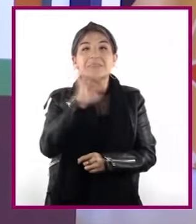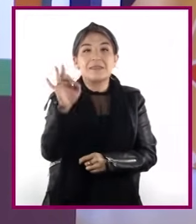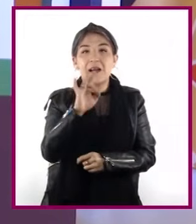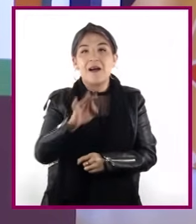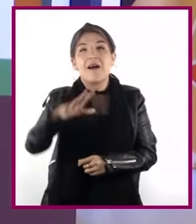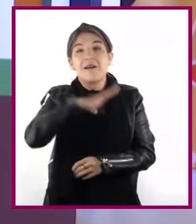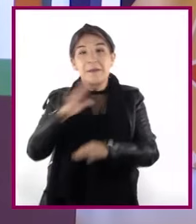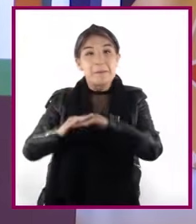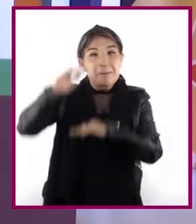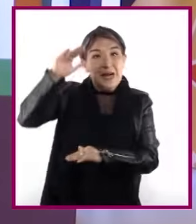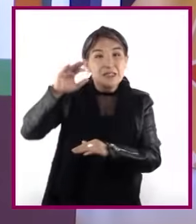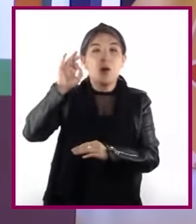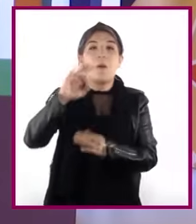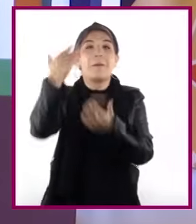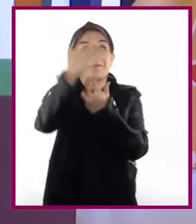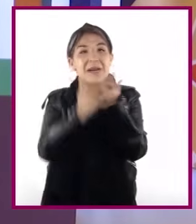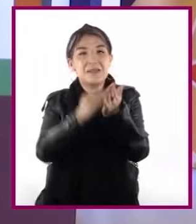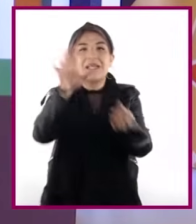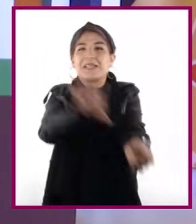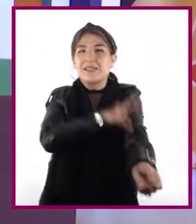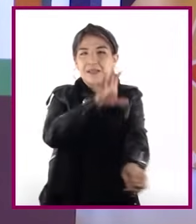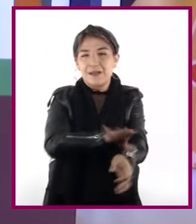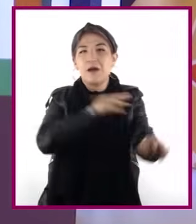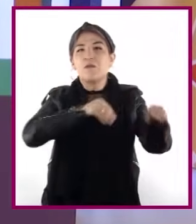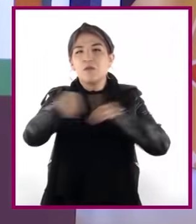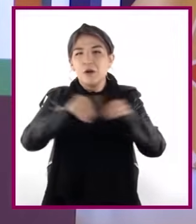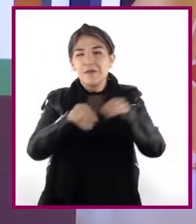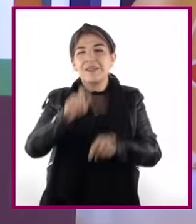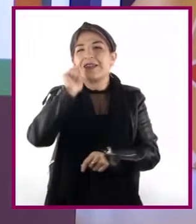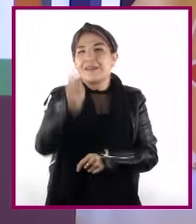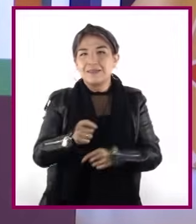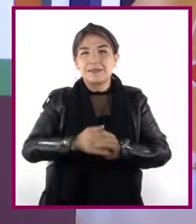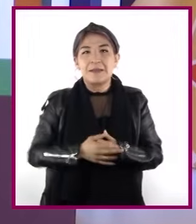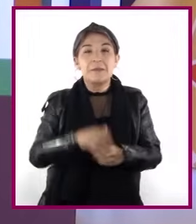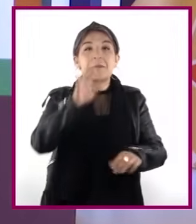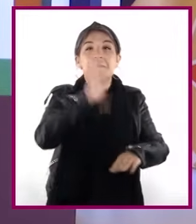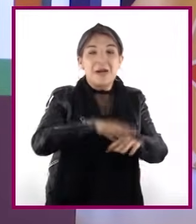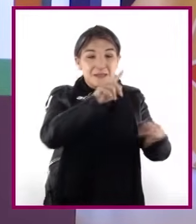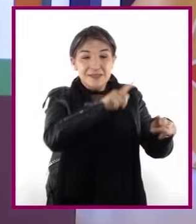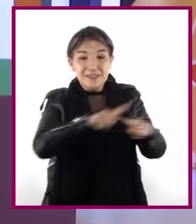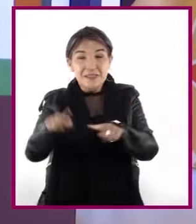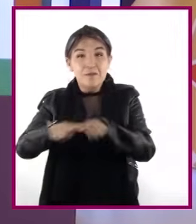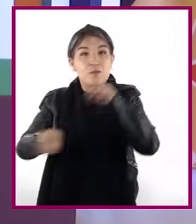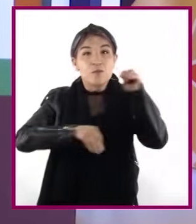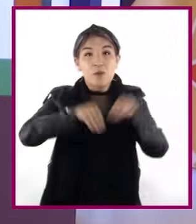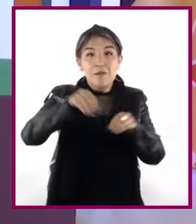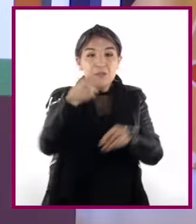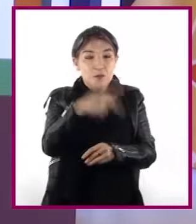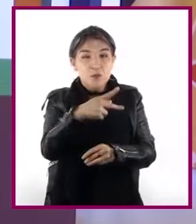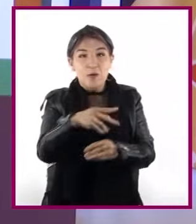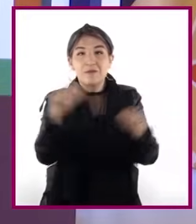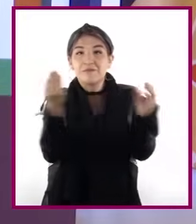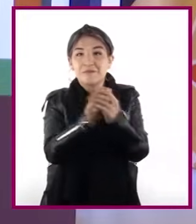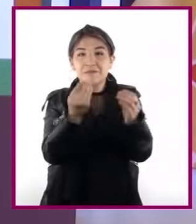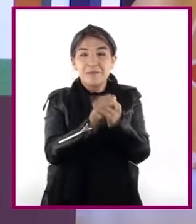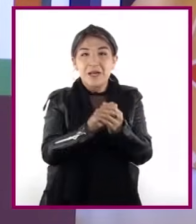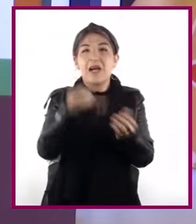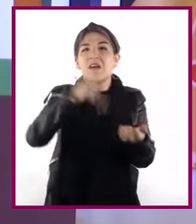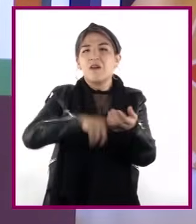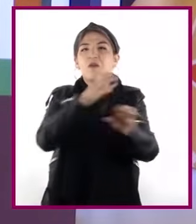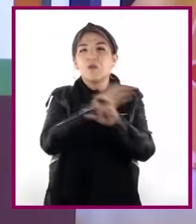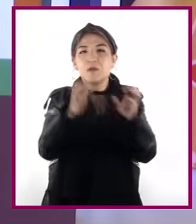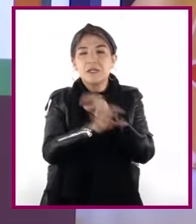tener mayor o menor energía cinética. Esto quiere decir que la variación del movimiento de las partículas de un cuerpo